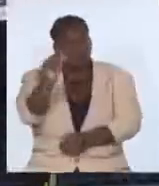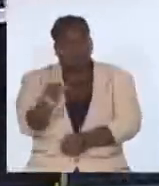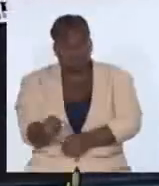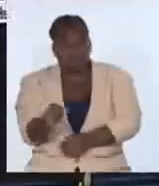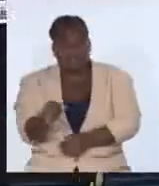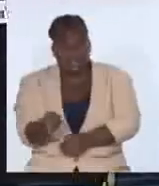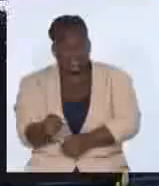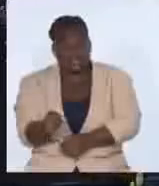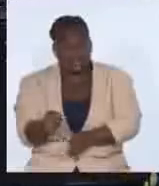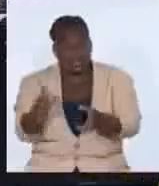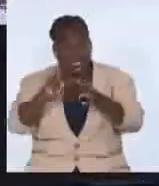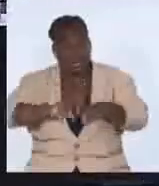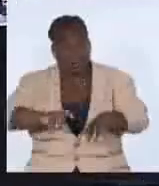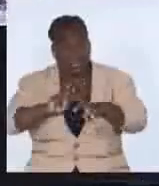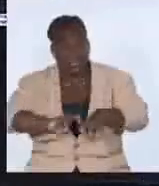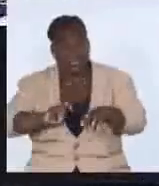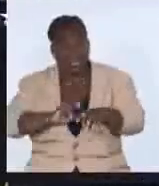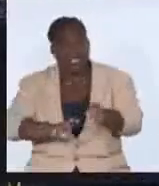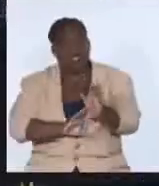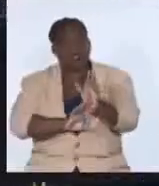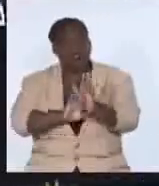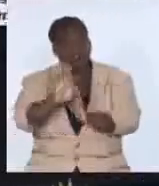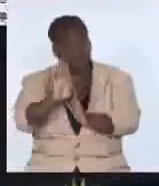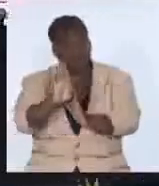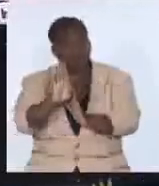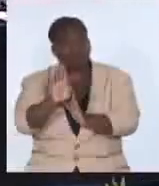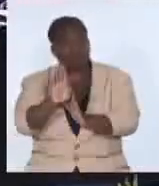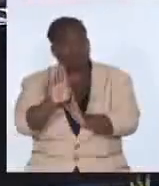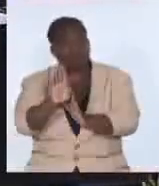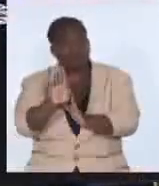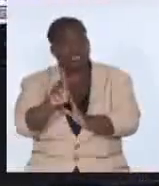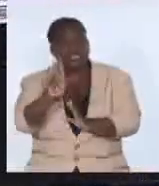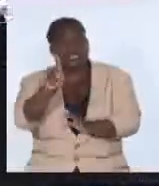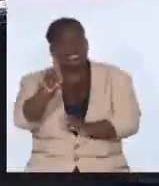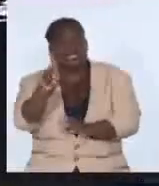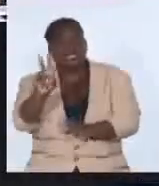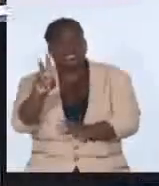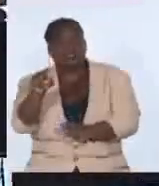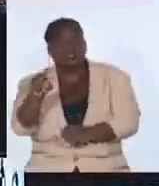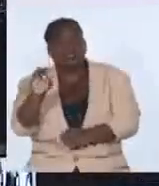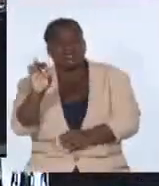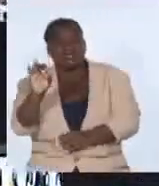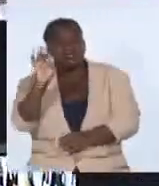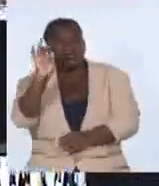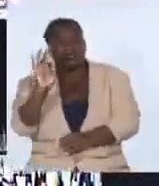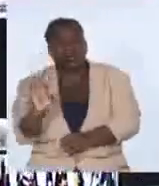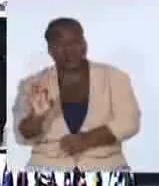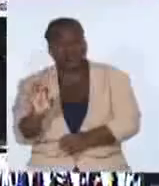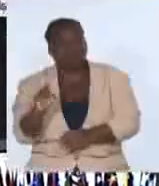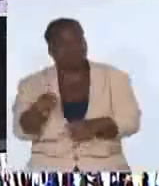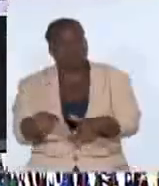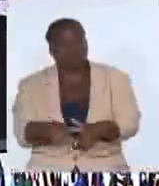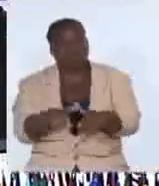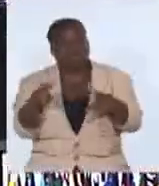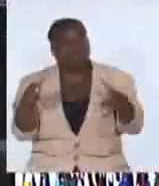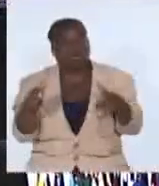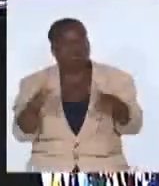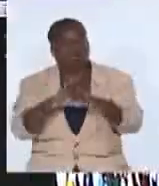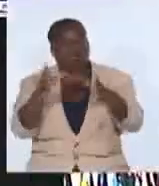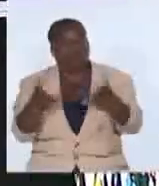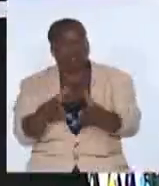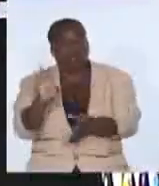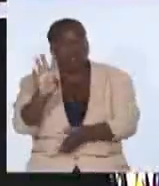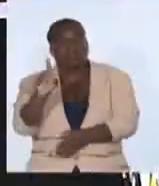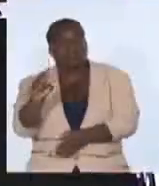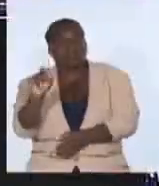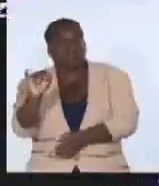a la investigación aumentó un ritmo tres veces más rápido un Trece coma siete por ciento del crecimiento de la población mundial cuatro coma seis